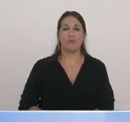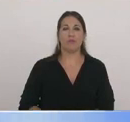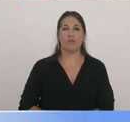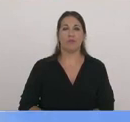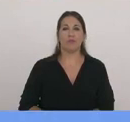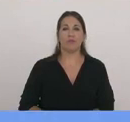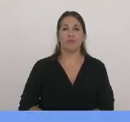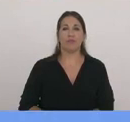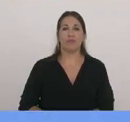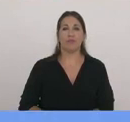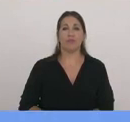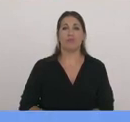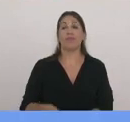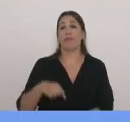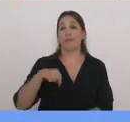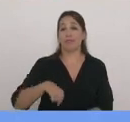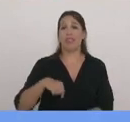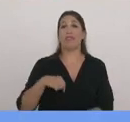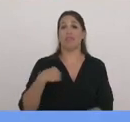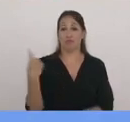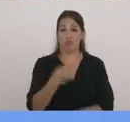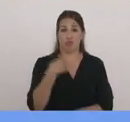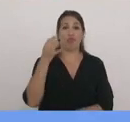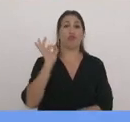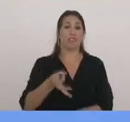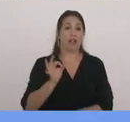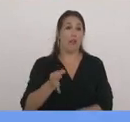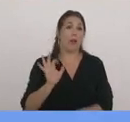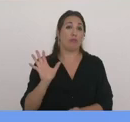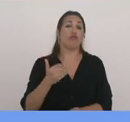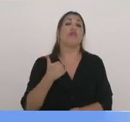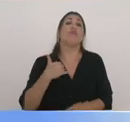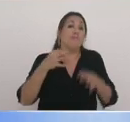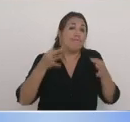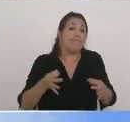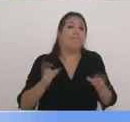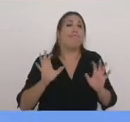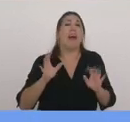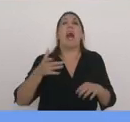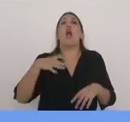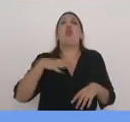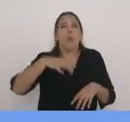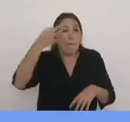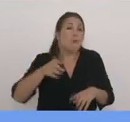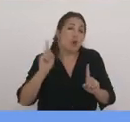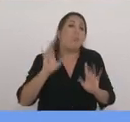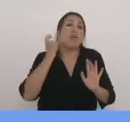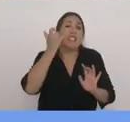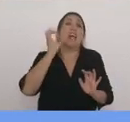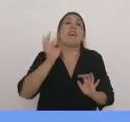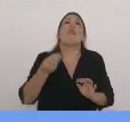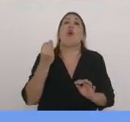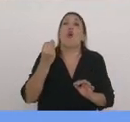Ahora sabemos en los hechos anteriores, todavía no se sabe, pero ahora sí sabemos que viene de